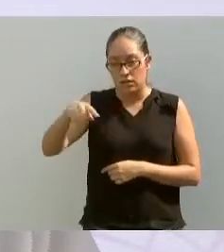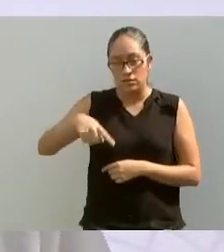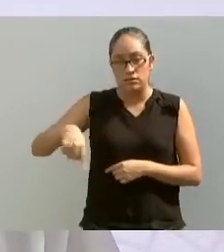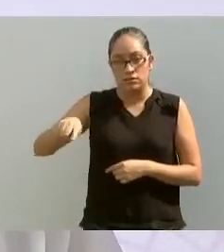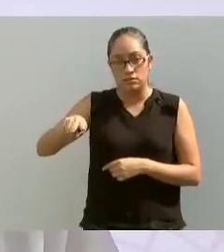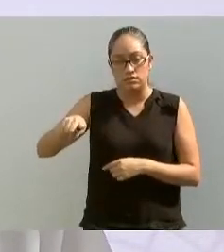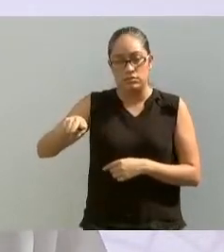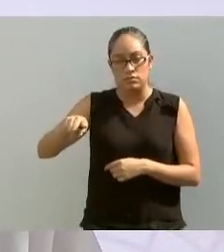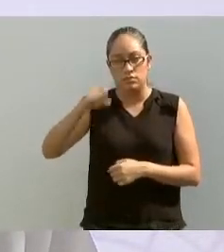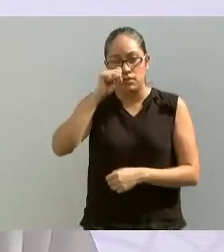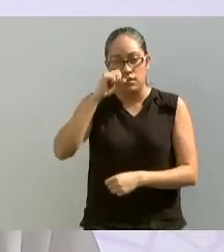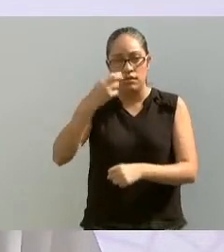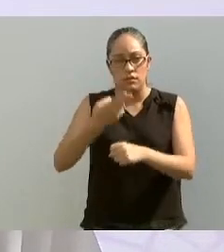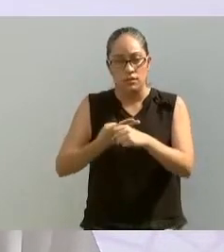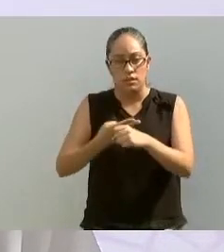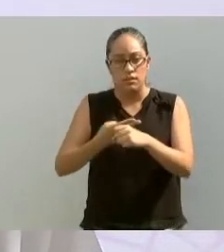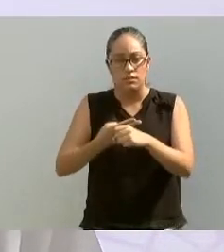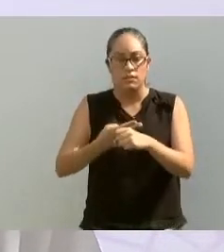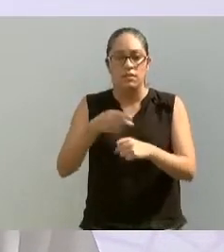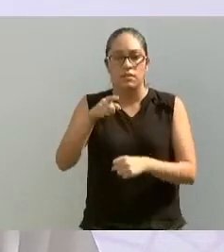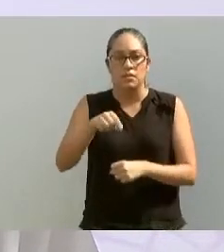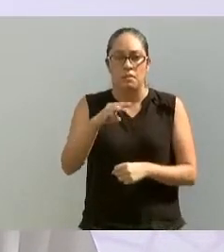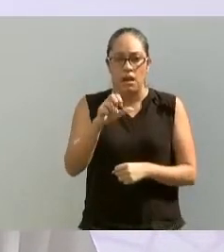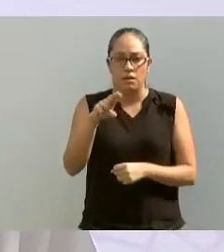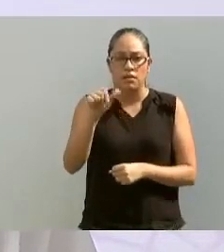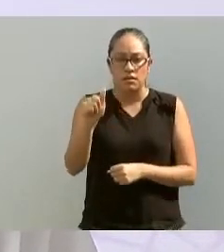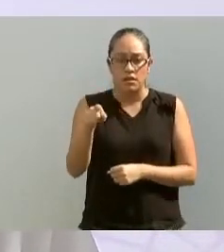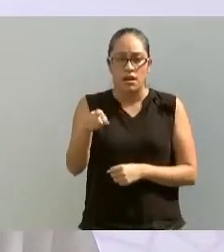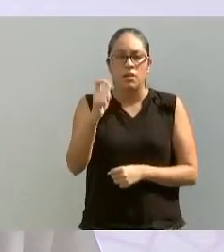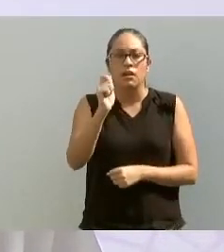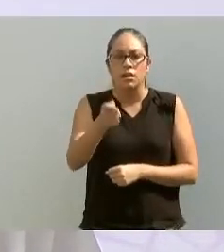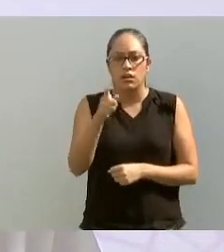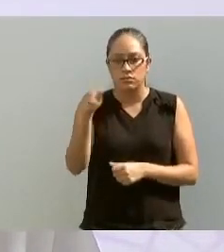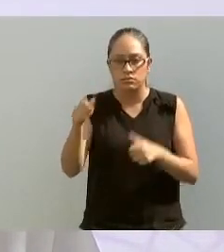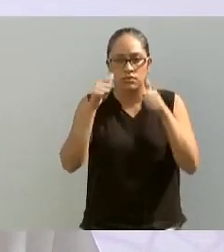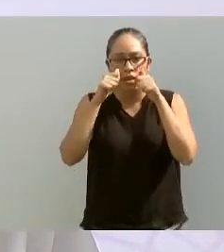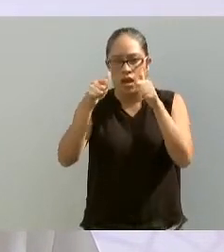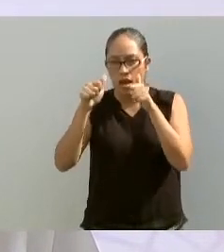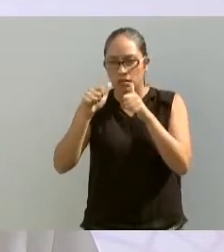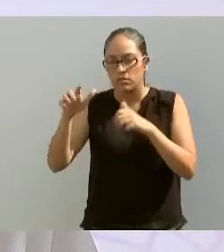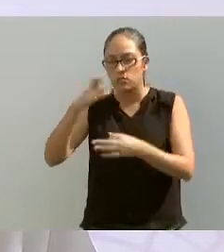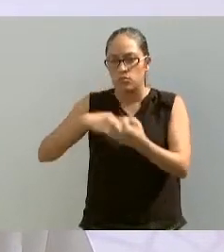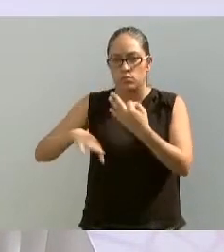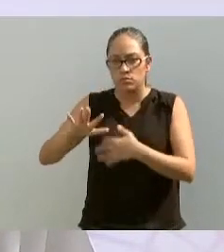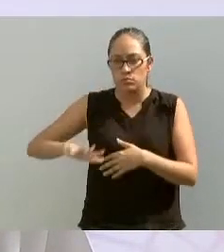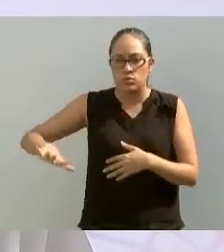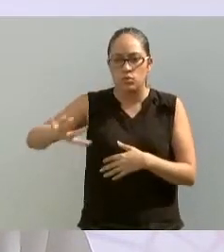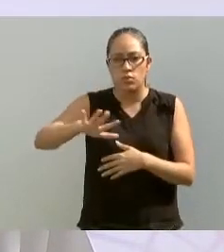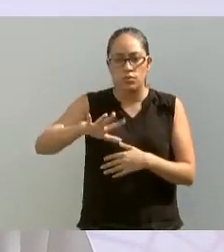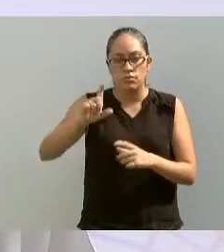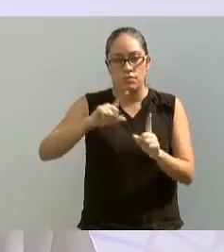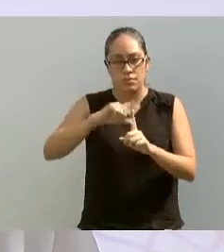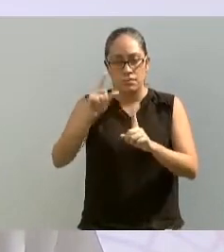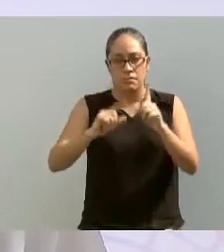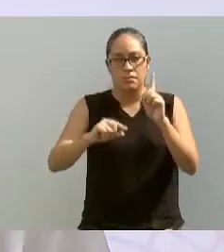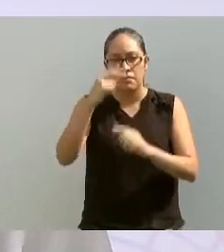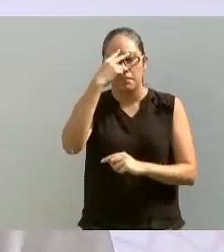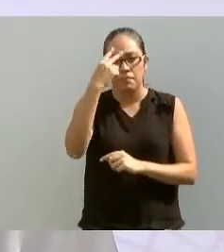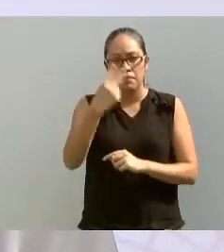haga cargo de la operación de los puertos del país. Es una